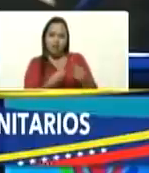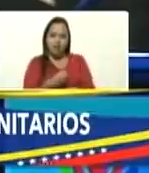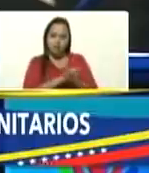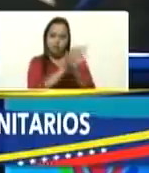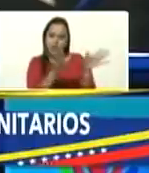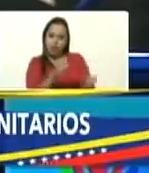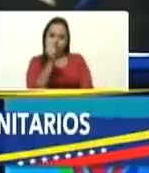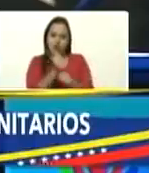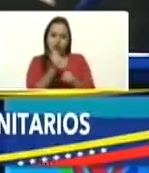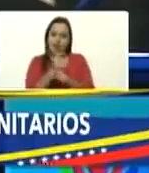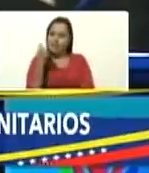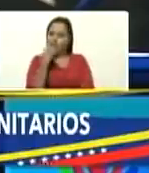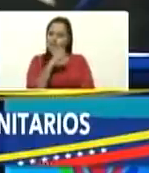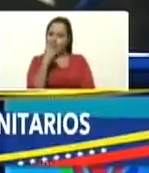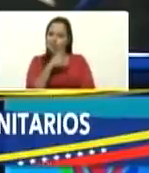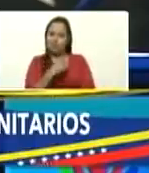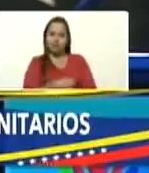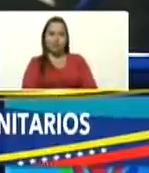Terán.